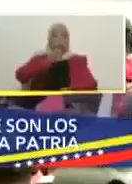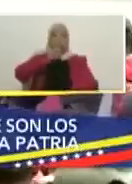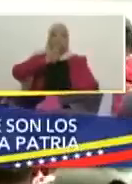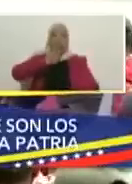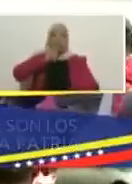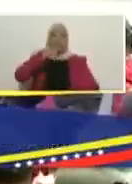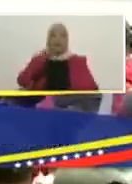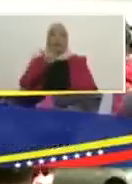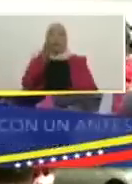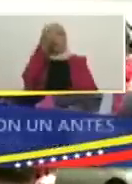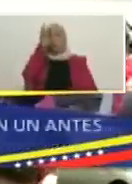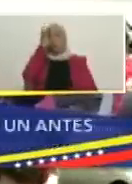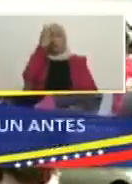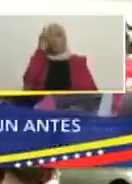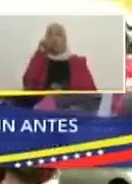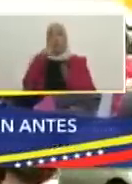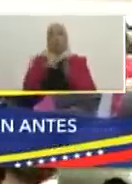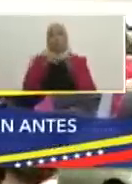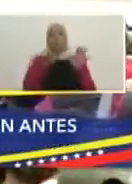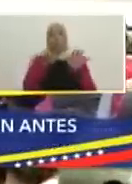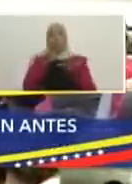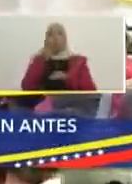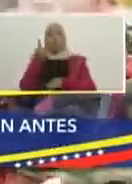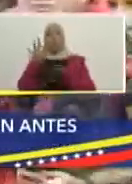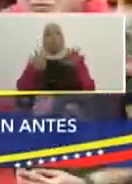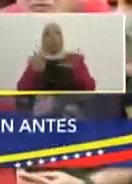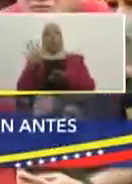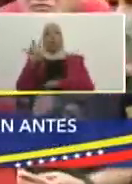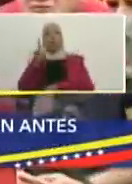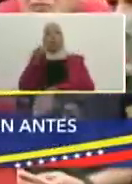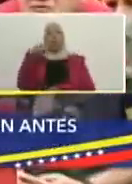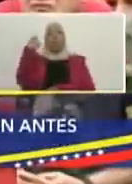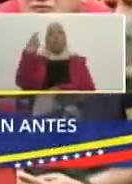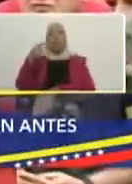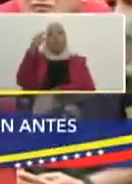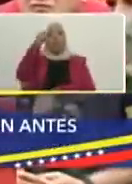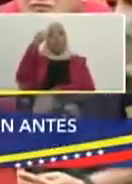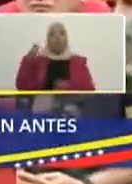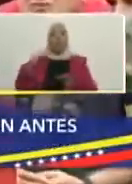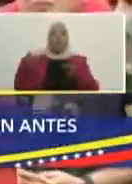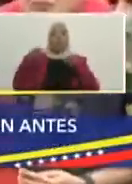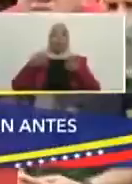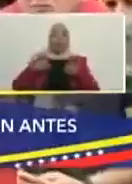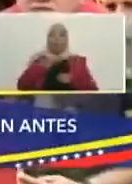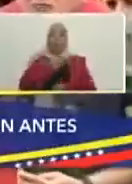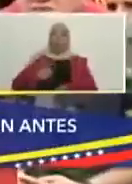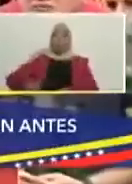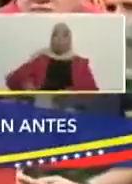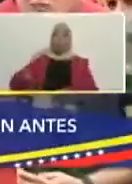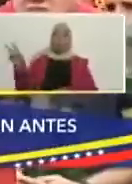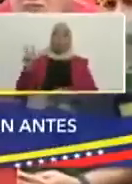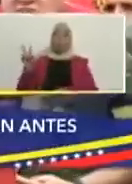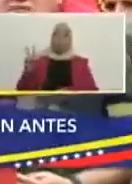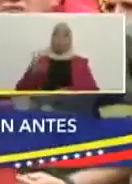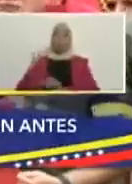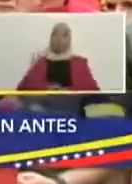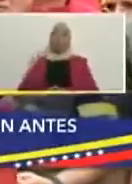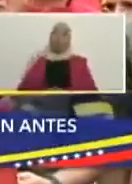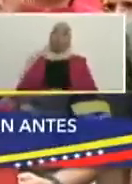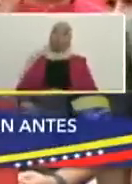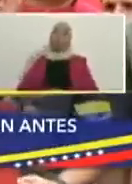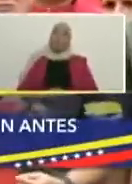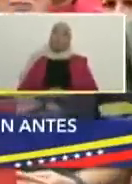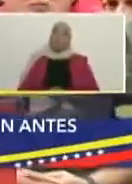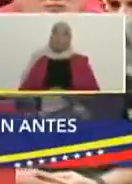aquel 4 de febrero de 1999, 2 días después de que él asumiera el mando de la República,